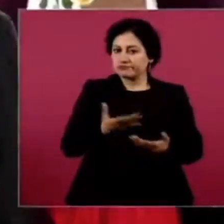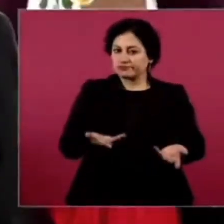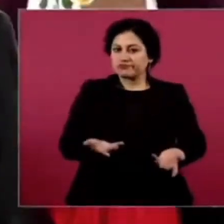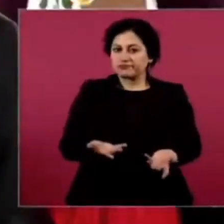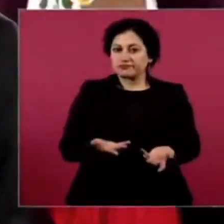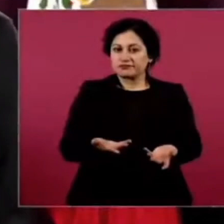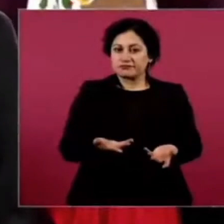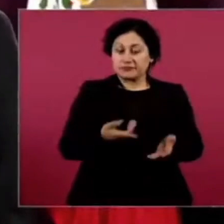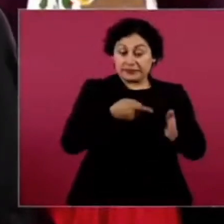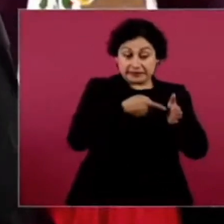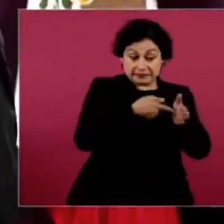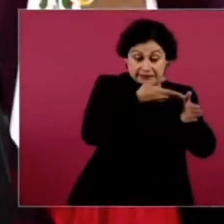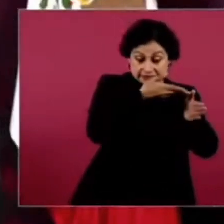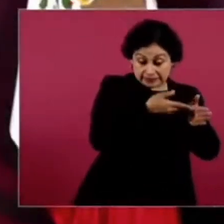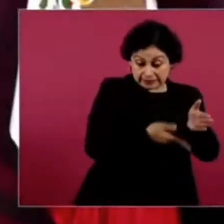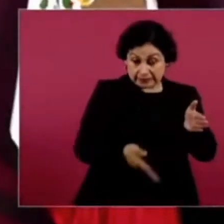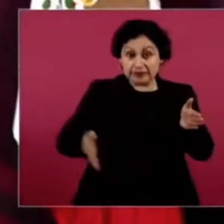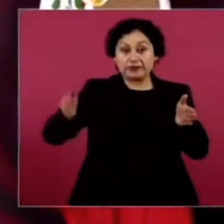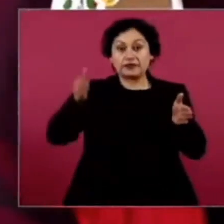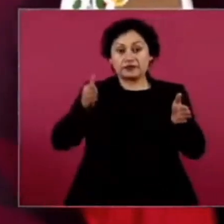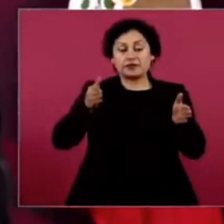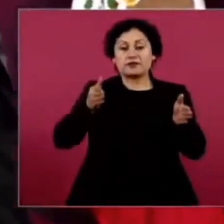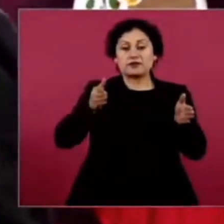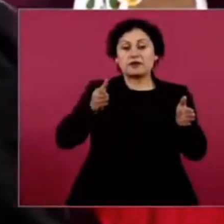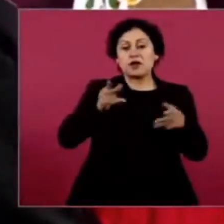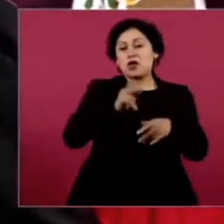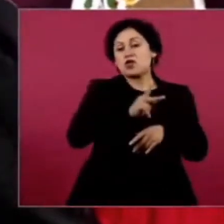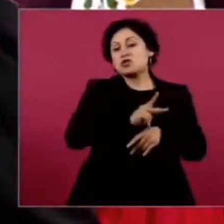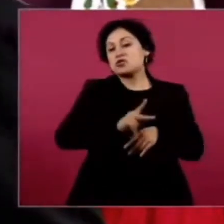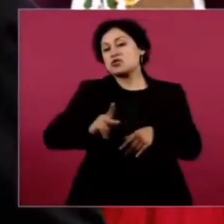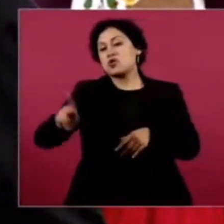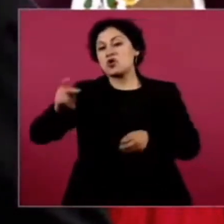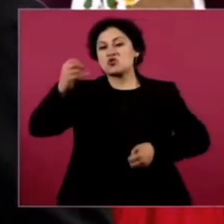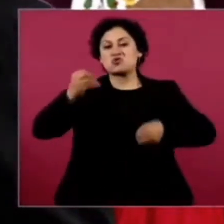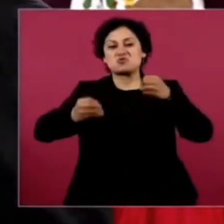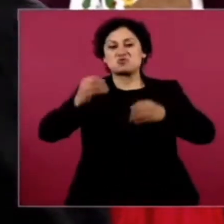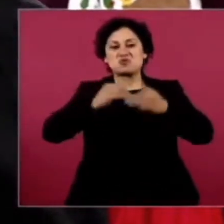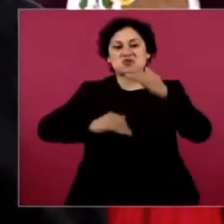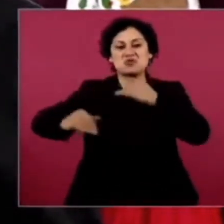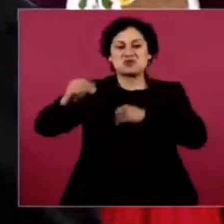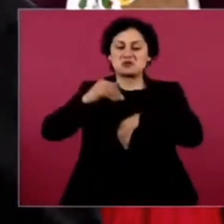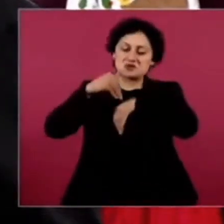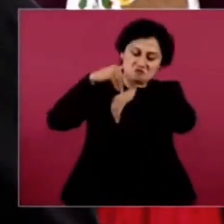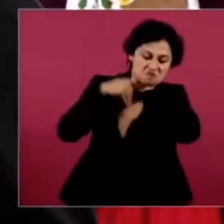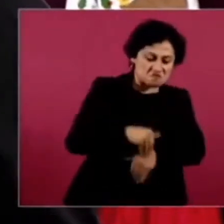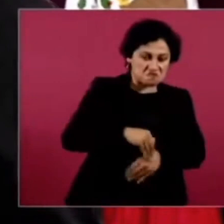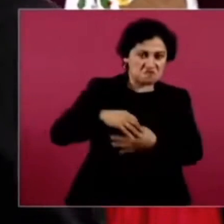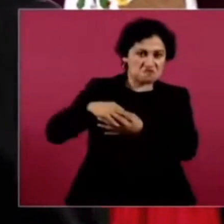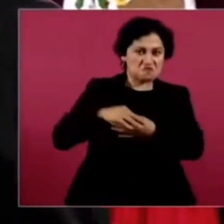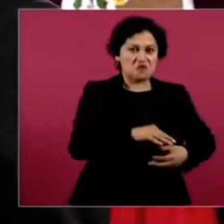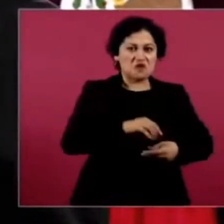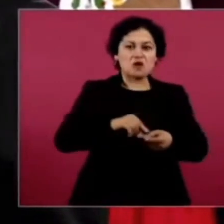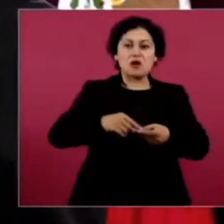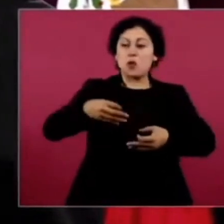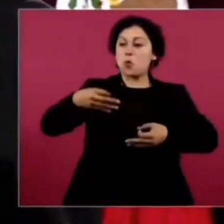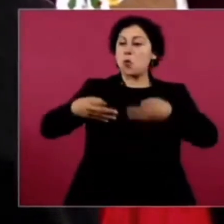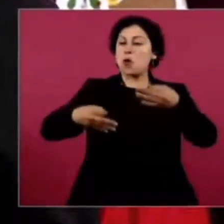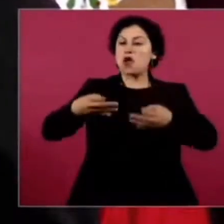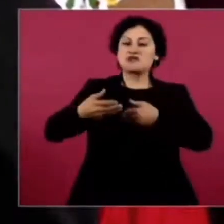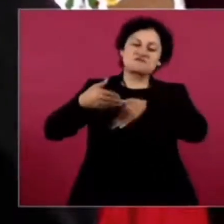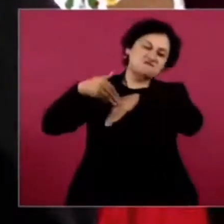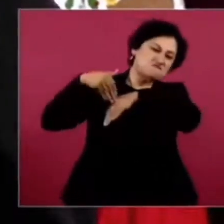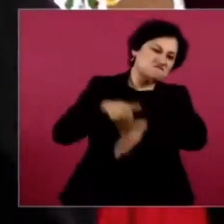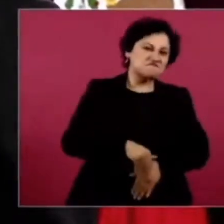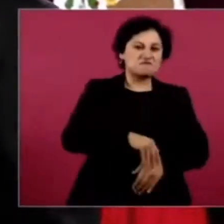A partir de ahí, todos los ministros de la Corte sometidos, jueces sometidos.